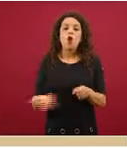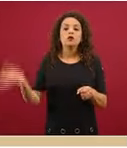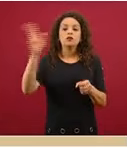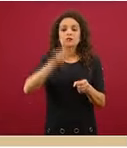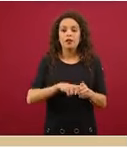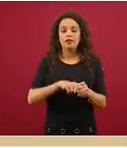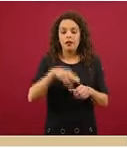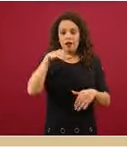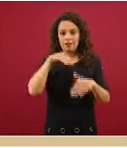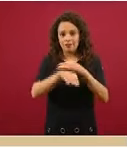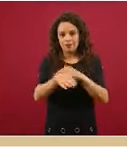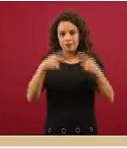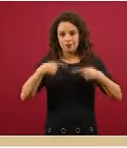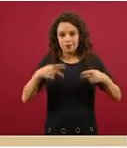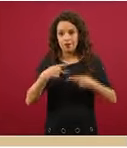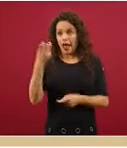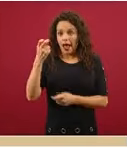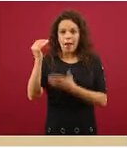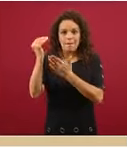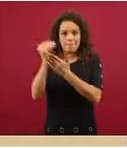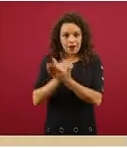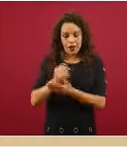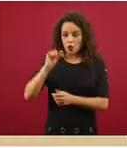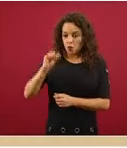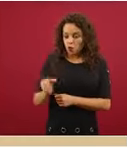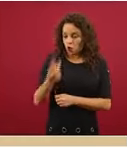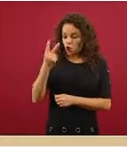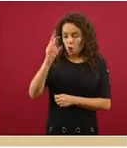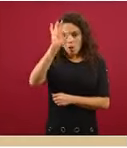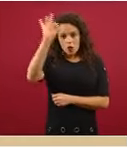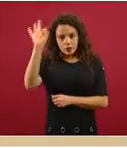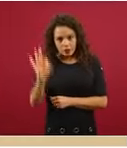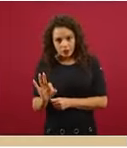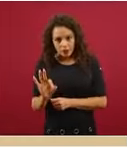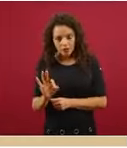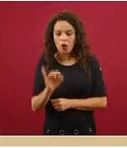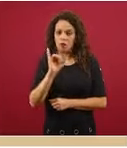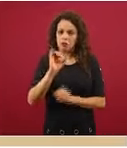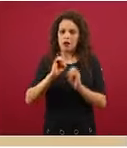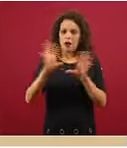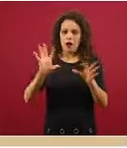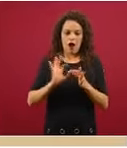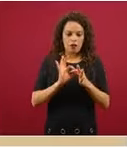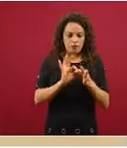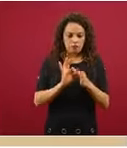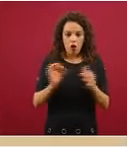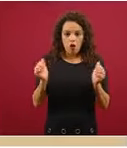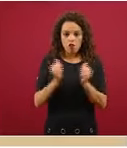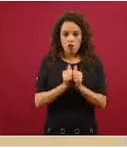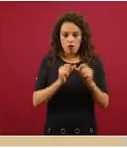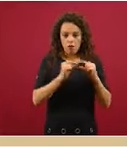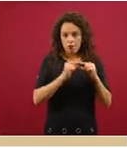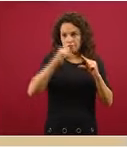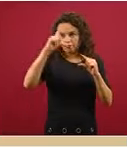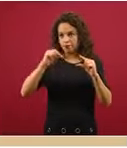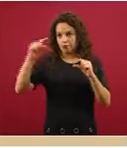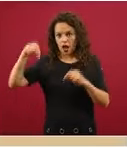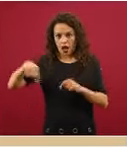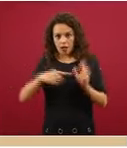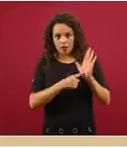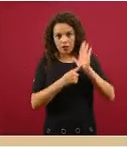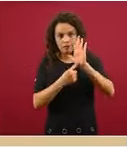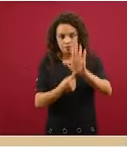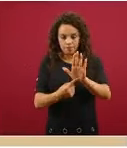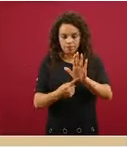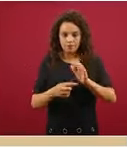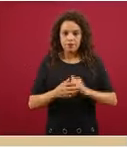es bastante menor, 0.2%, y también es congruente con las gráficas que presentábamos precisamente de la